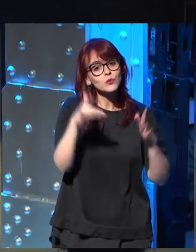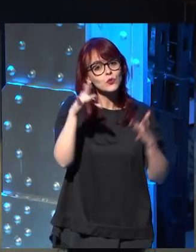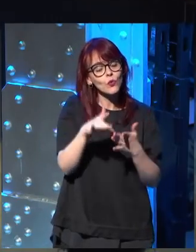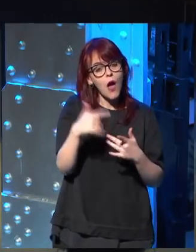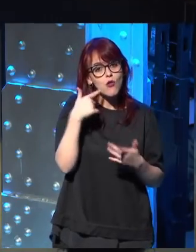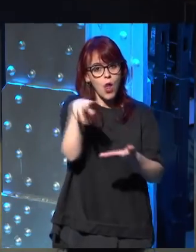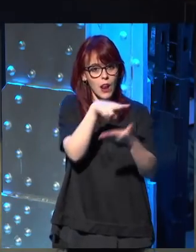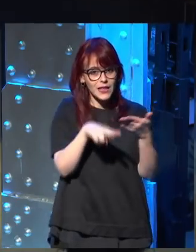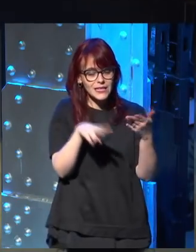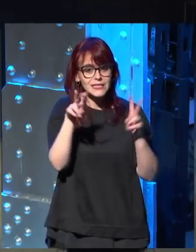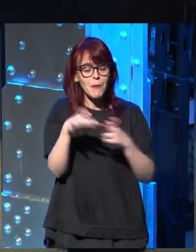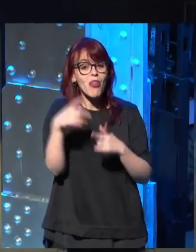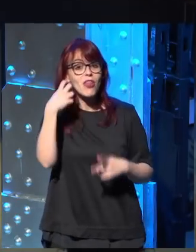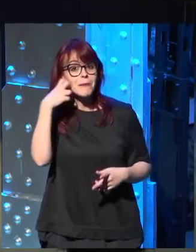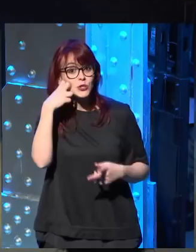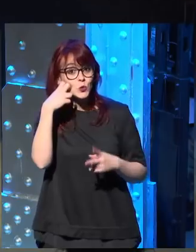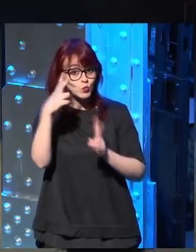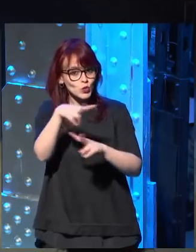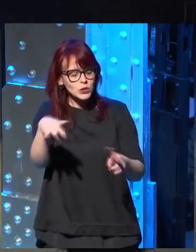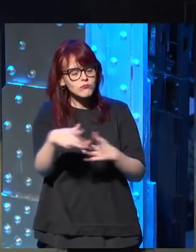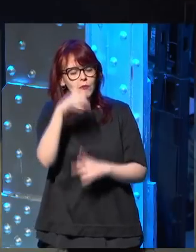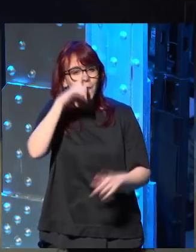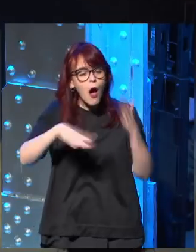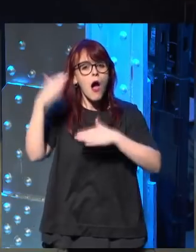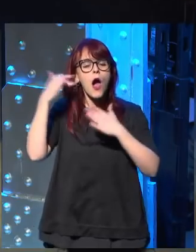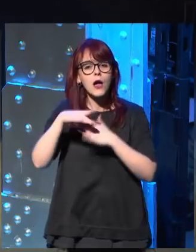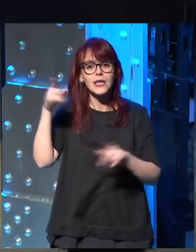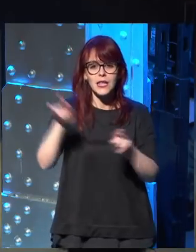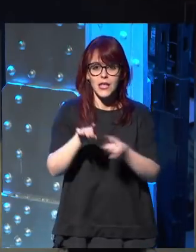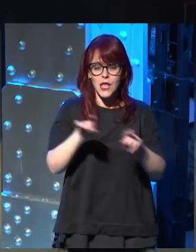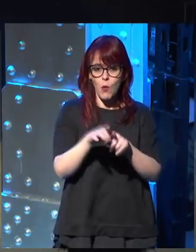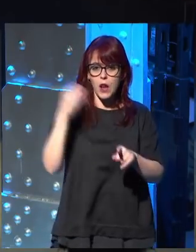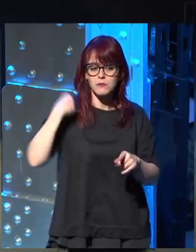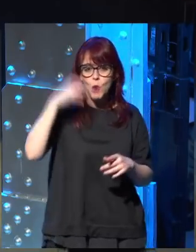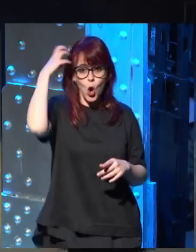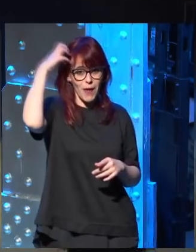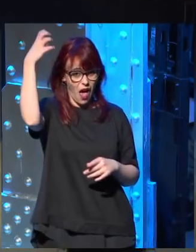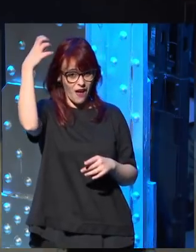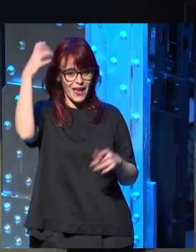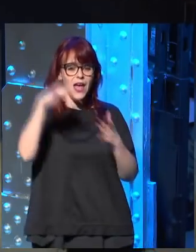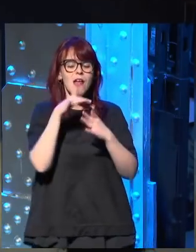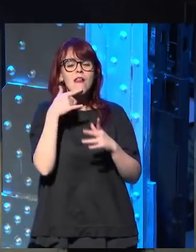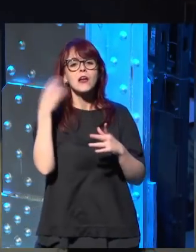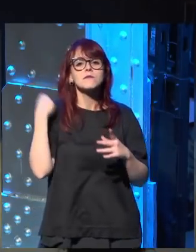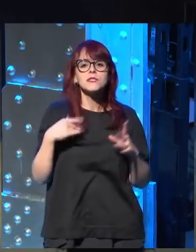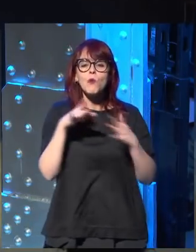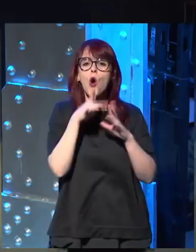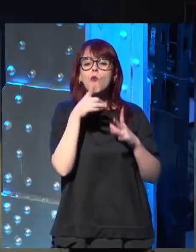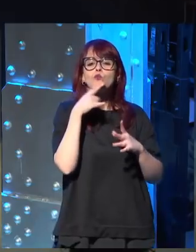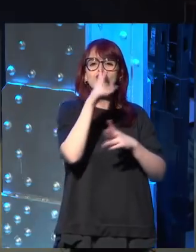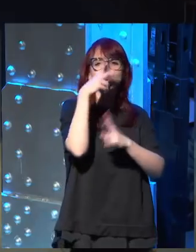Cuando yo leí lo del Museo de los Zapatos, recordé un museo que hay en Copenhague, que probablemente conocerás, el Museo de las Relaciones Rotas,